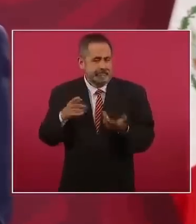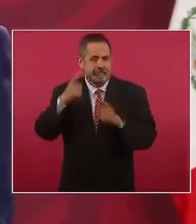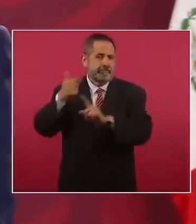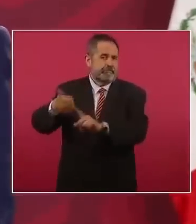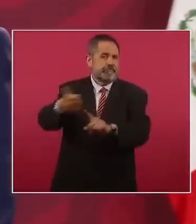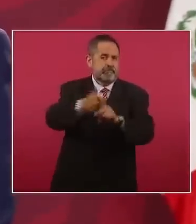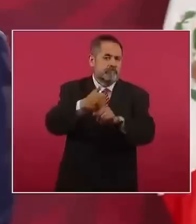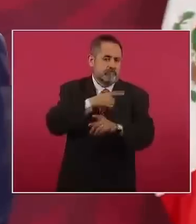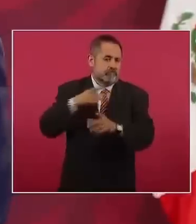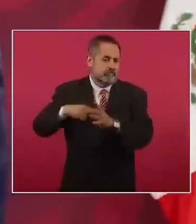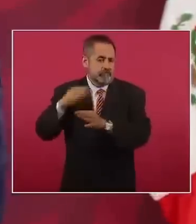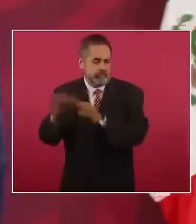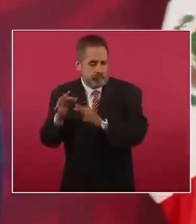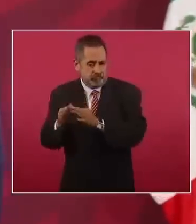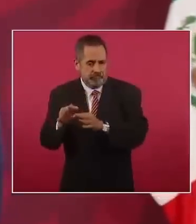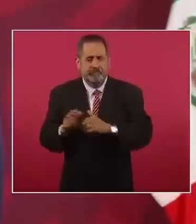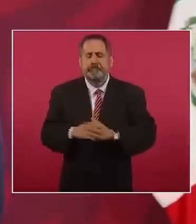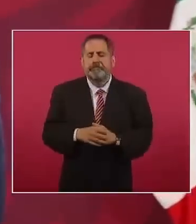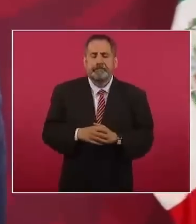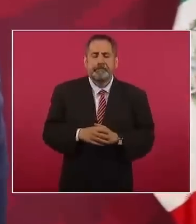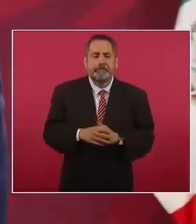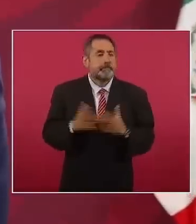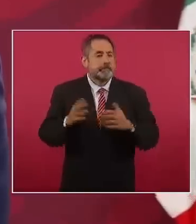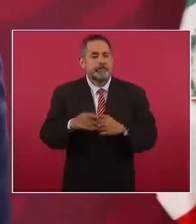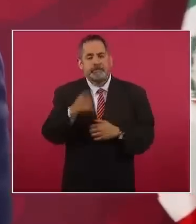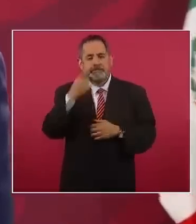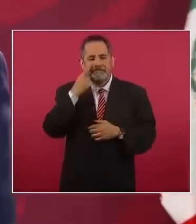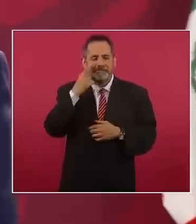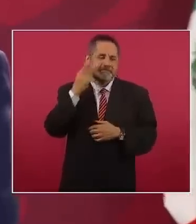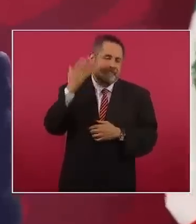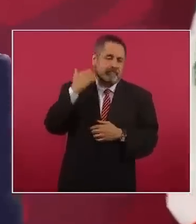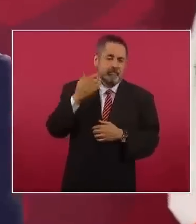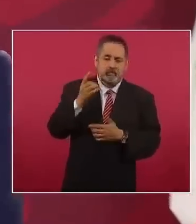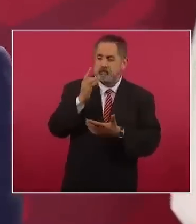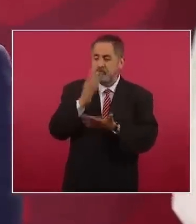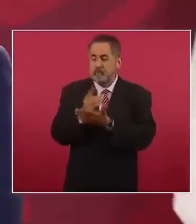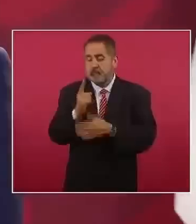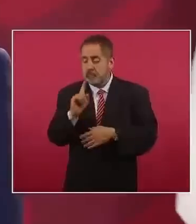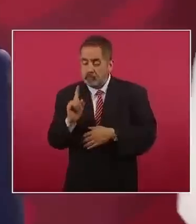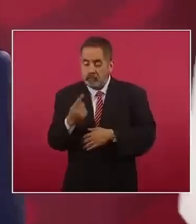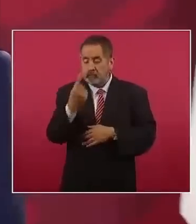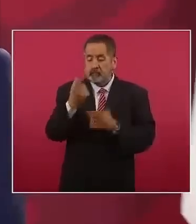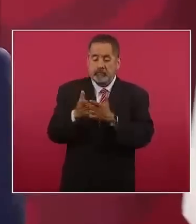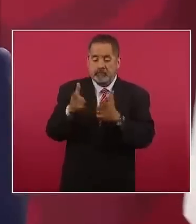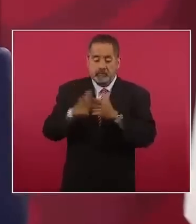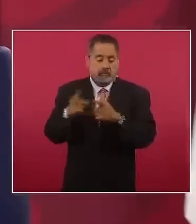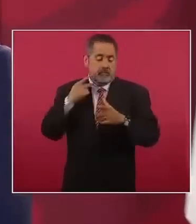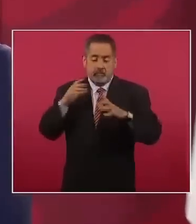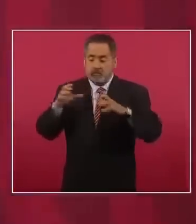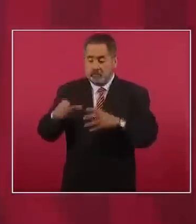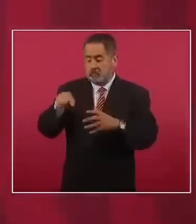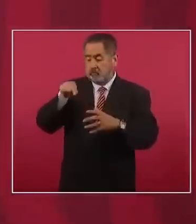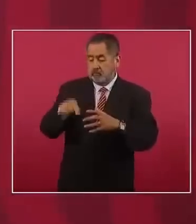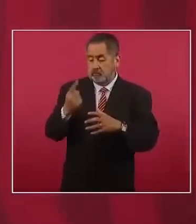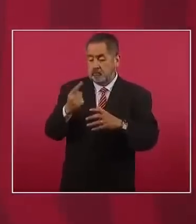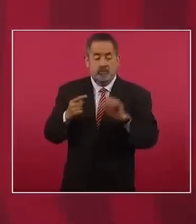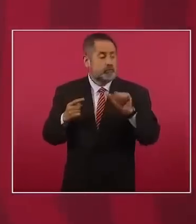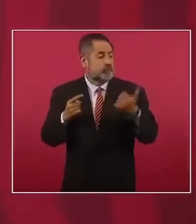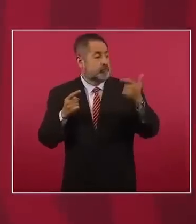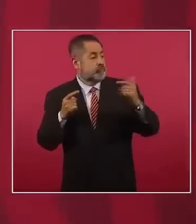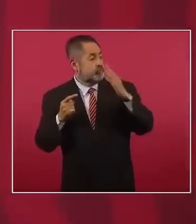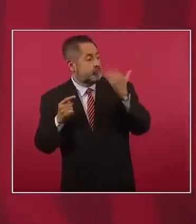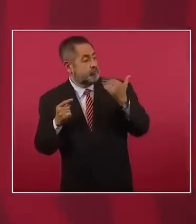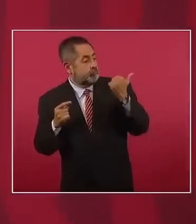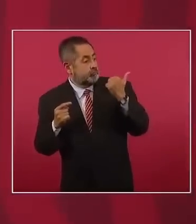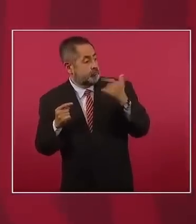Cuando hay un partido único, cuando no hay contrapesos, los